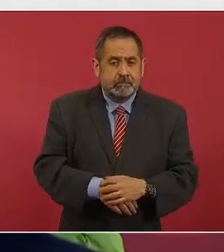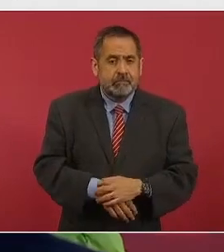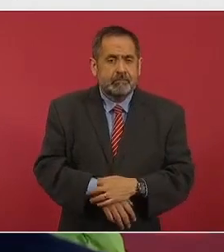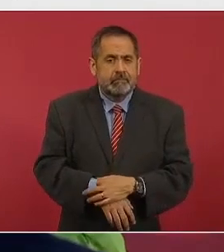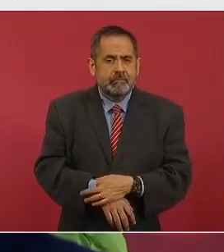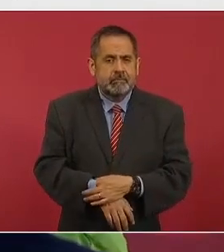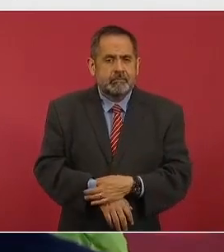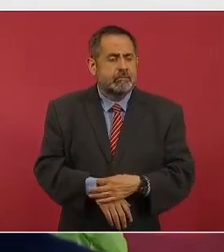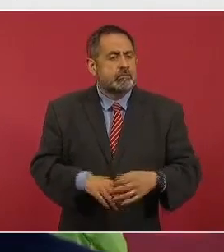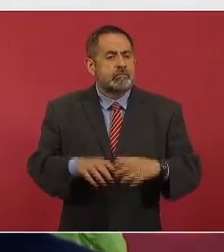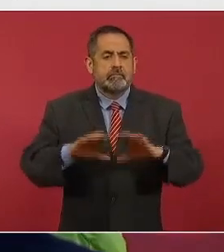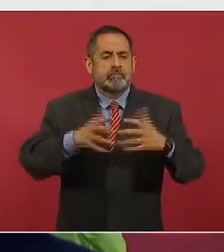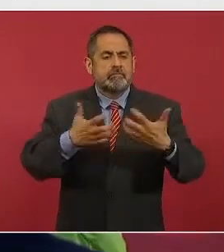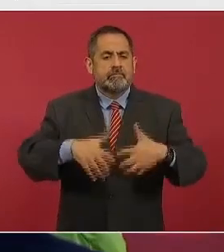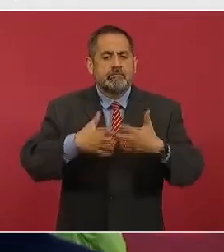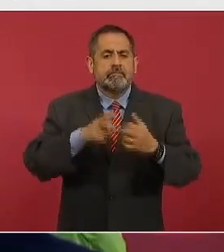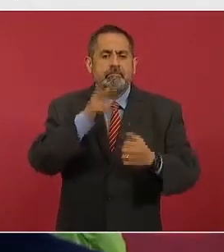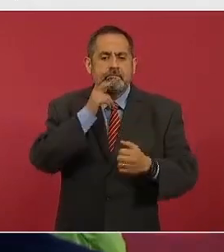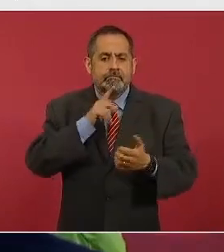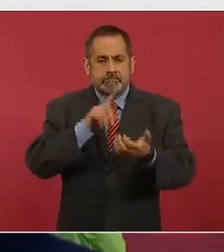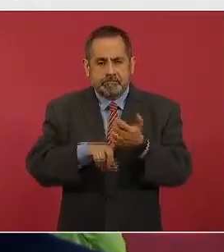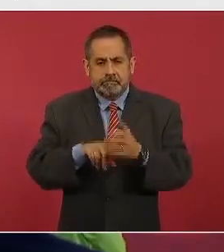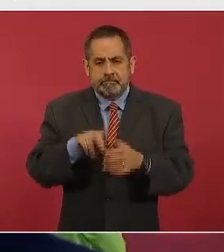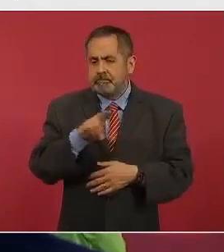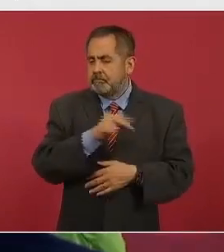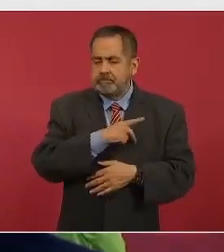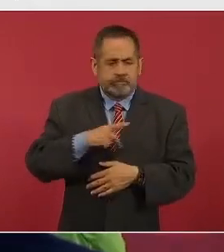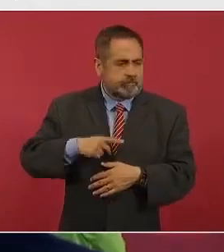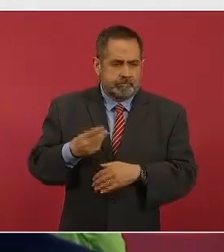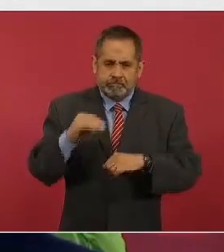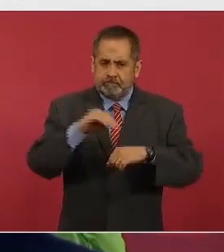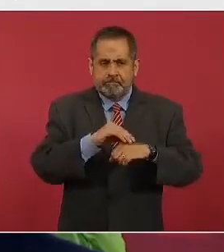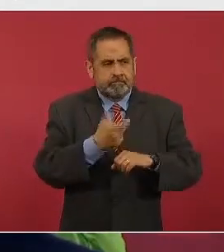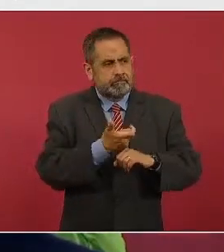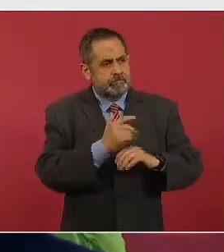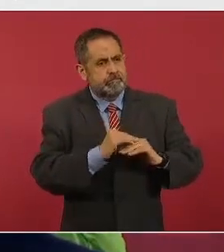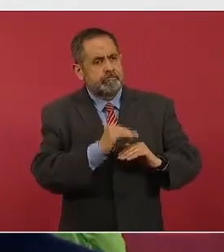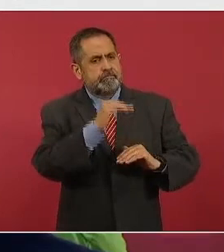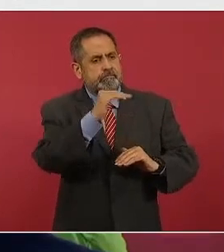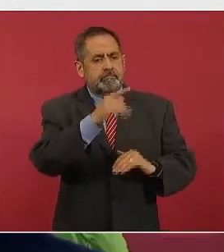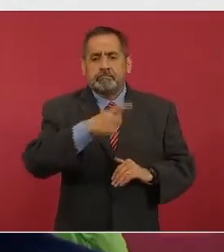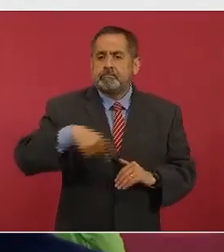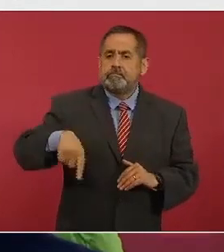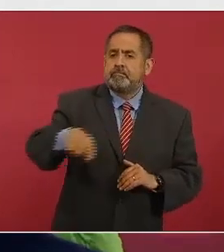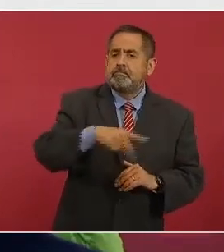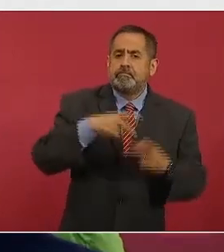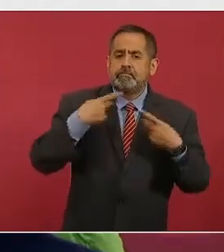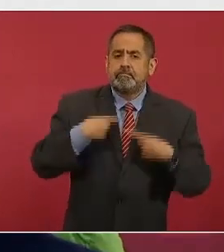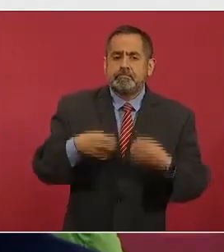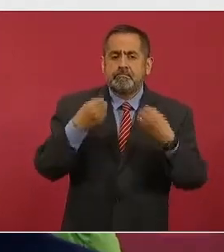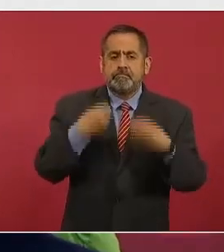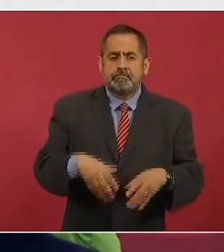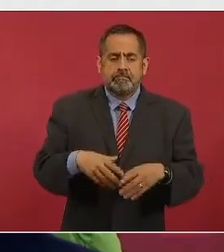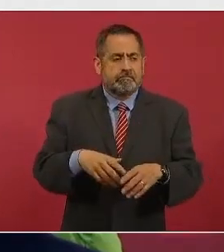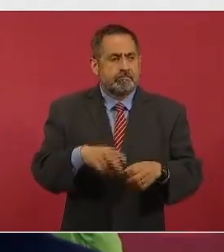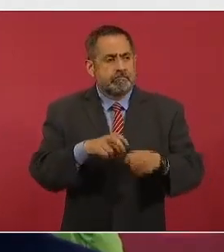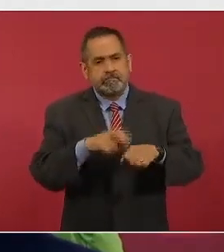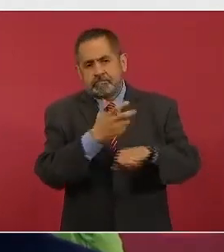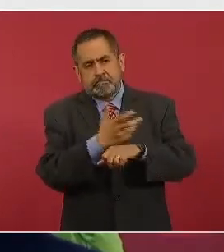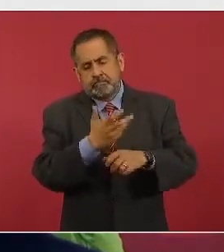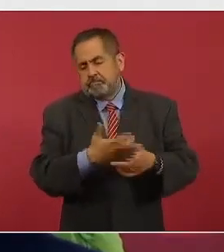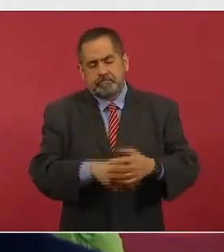Las compañías de petróleo y gas no deberían aumentar sus ganancias a expensas de los trabajadores